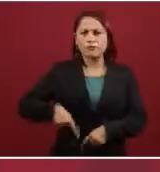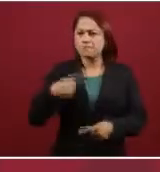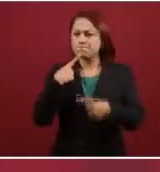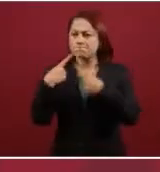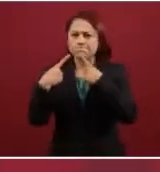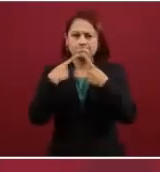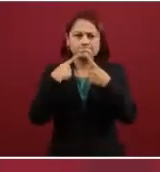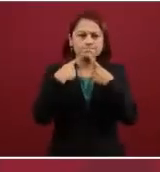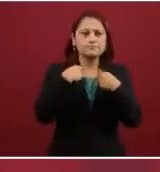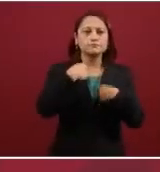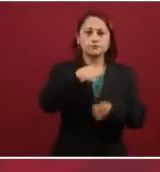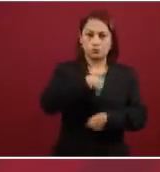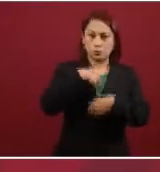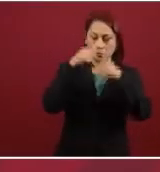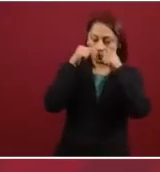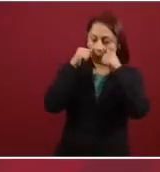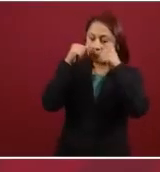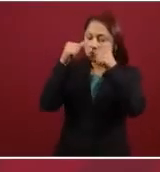y concilio